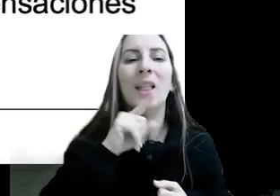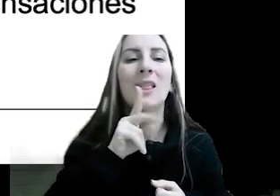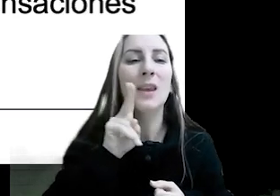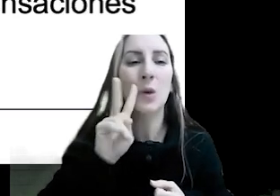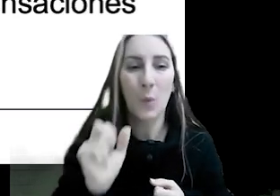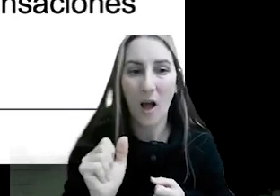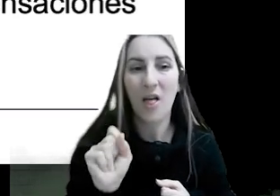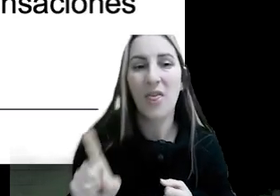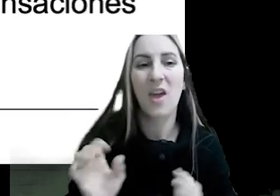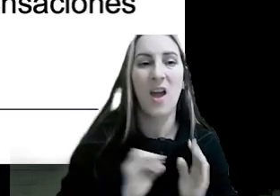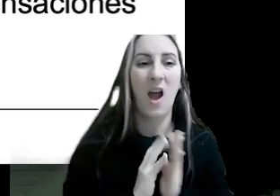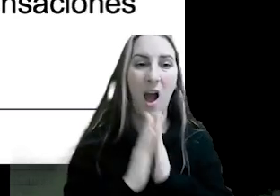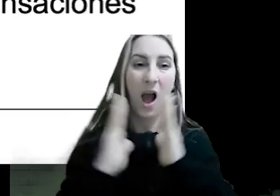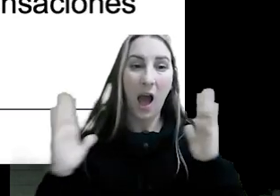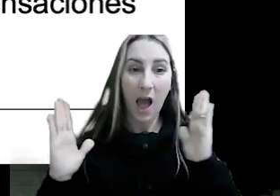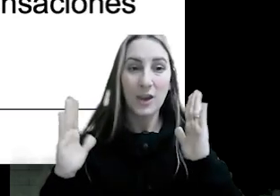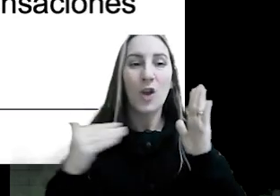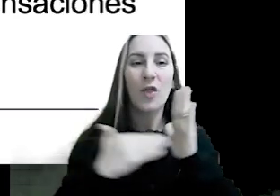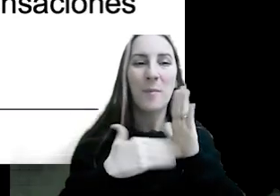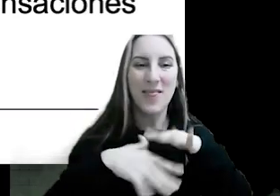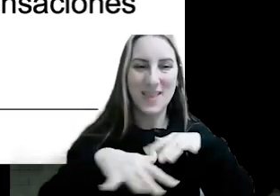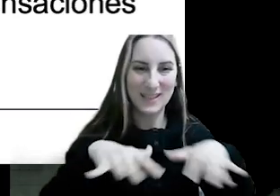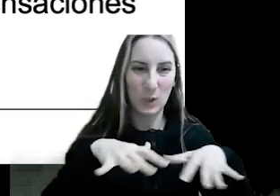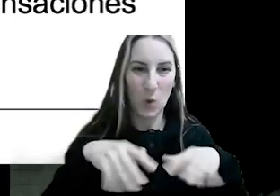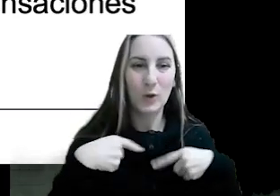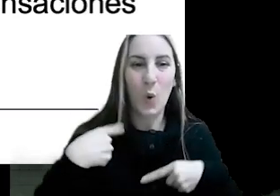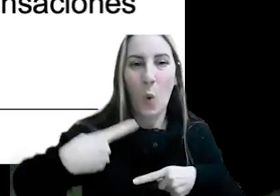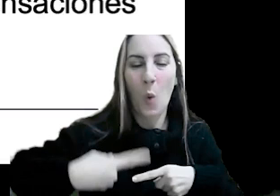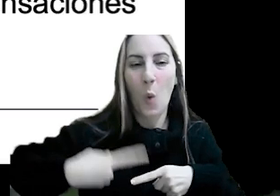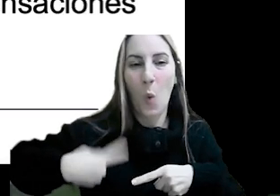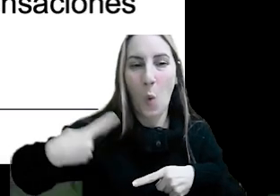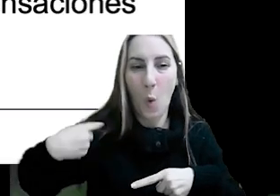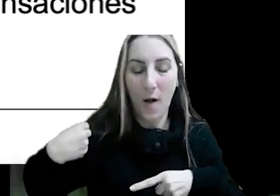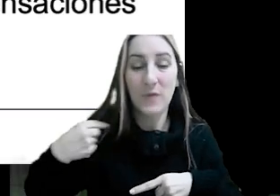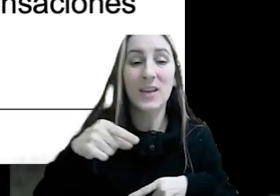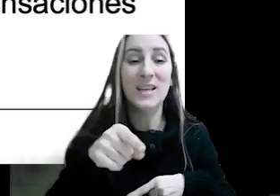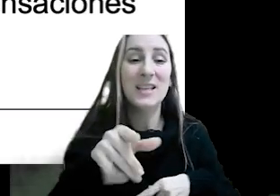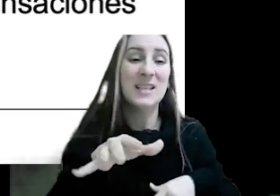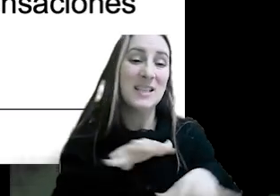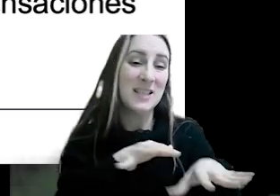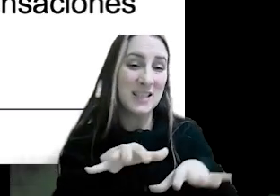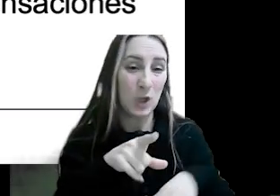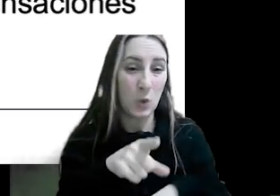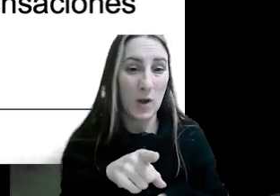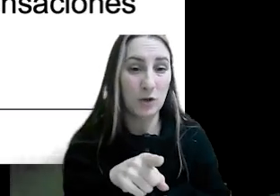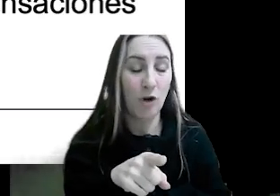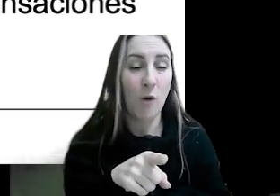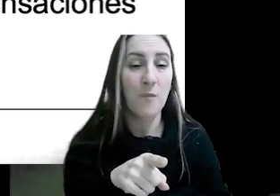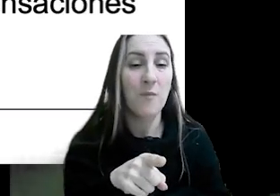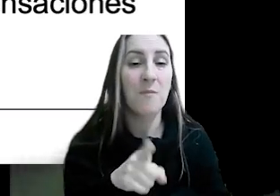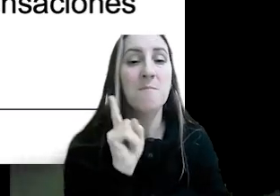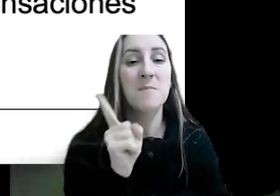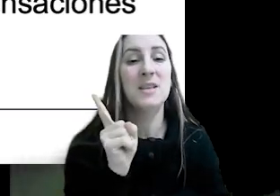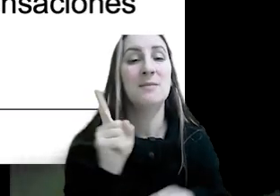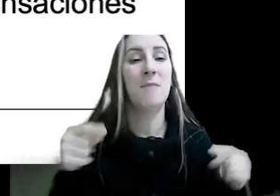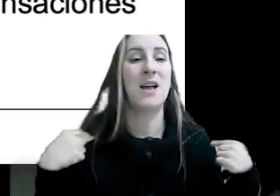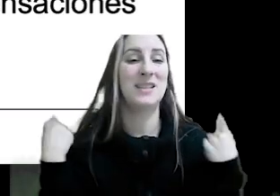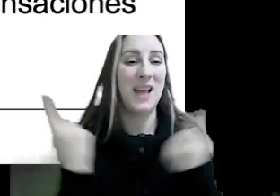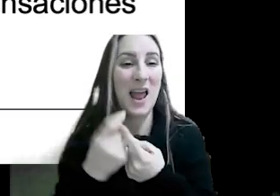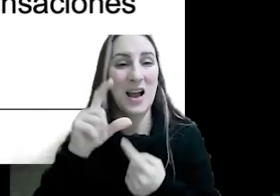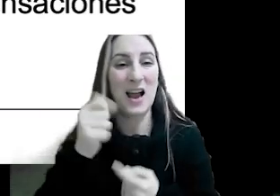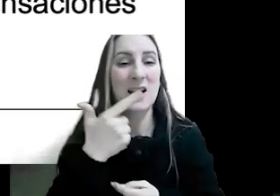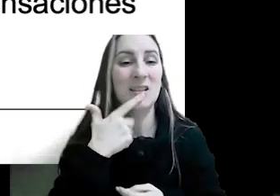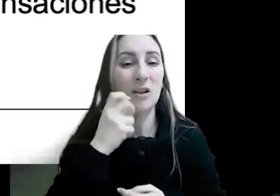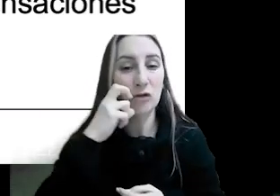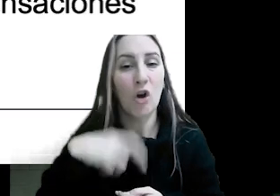en función a los hechos. Y este caso, obviamente estamos hablando de de la misma sala, es un